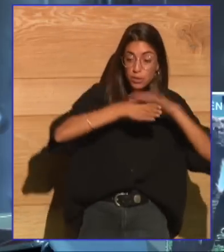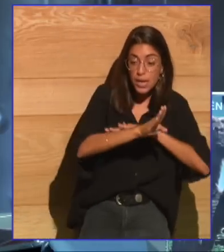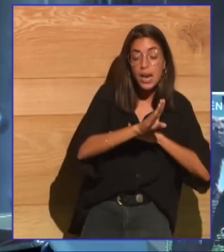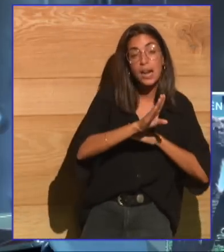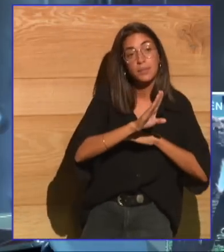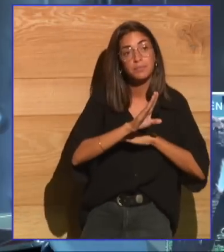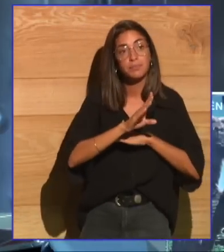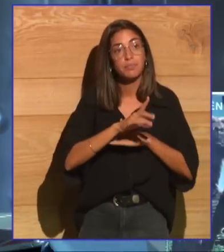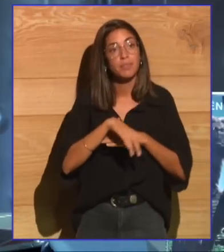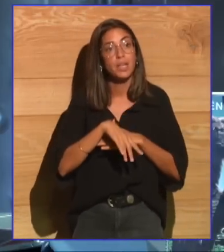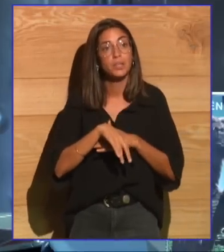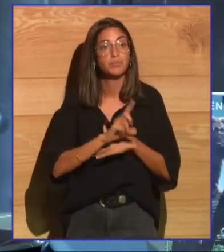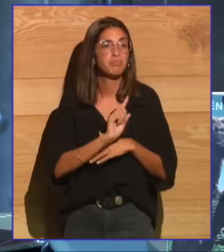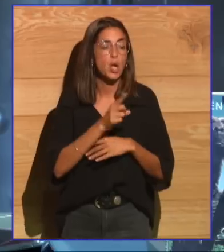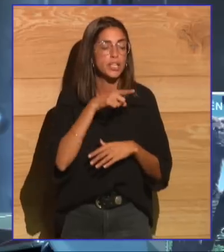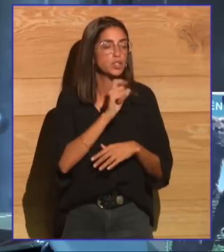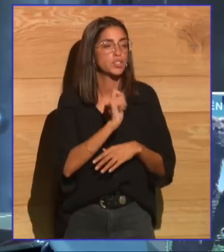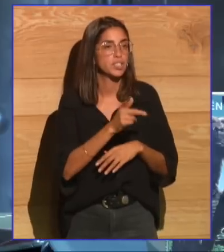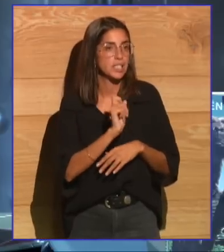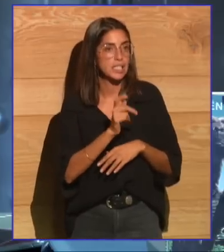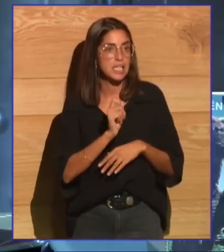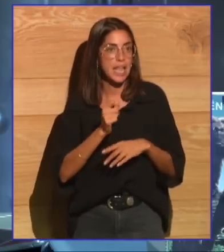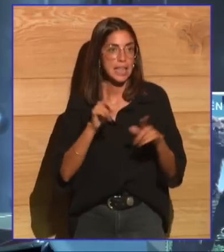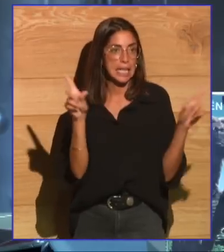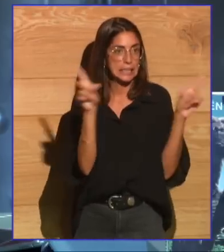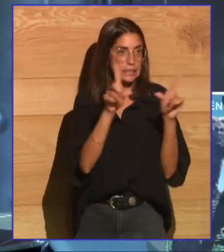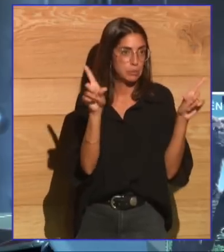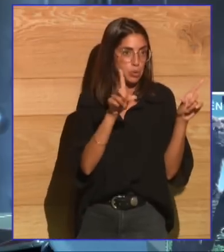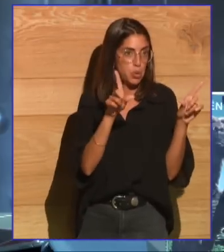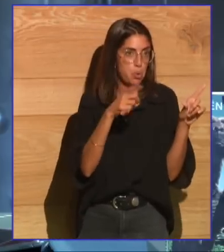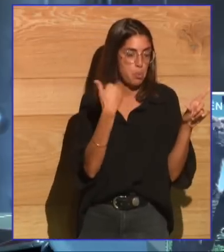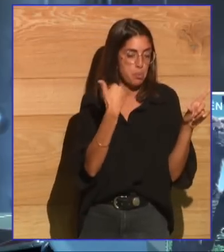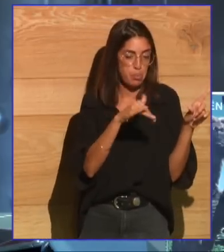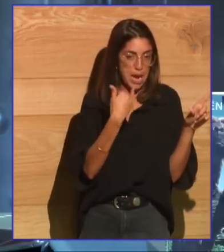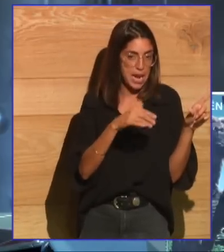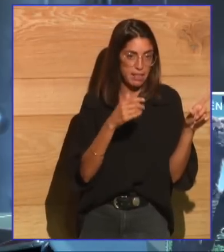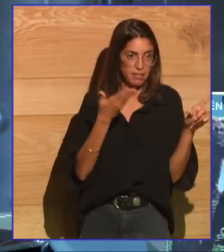no porque eso es muy típico de la televisión mala de siempre